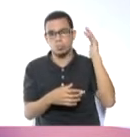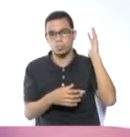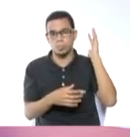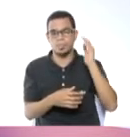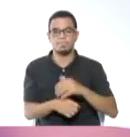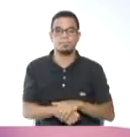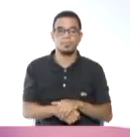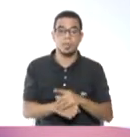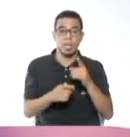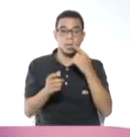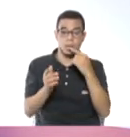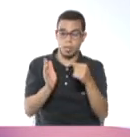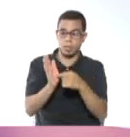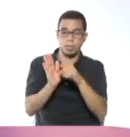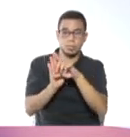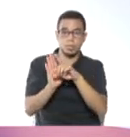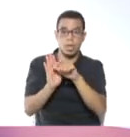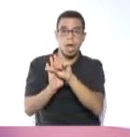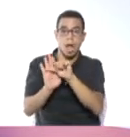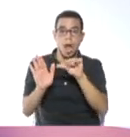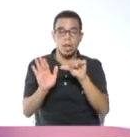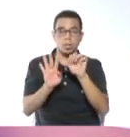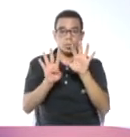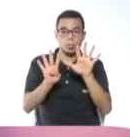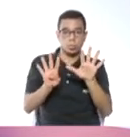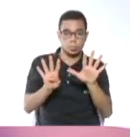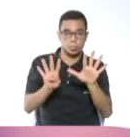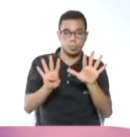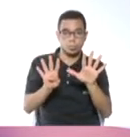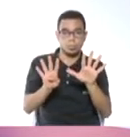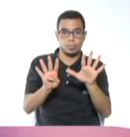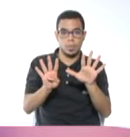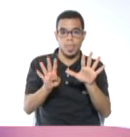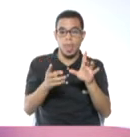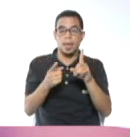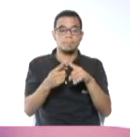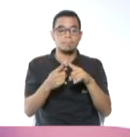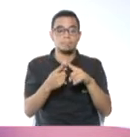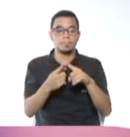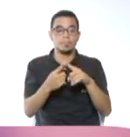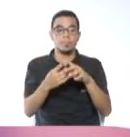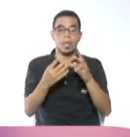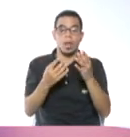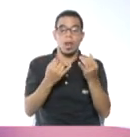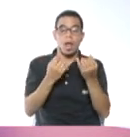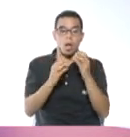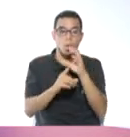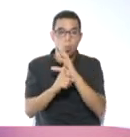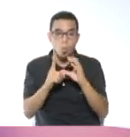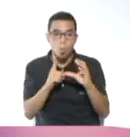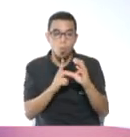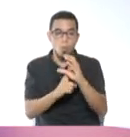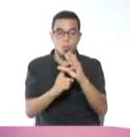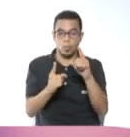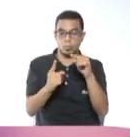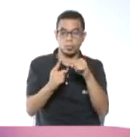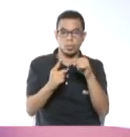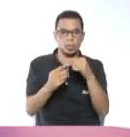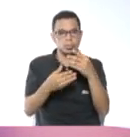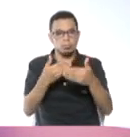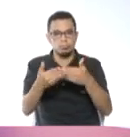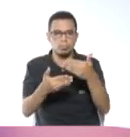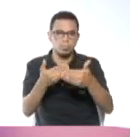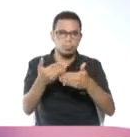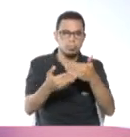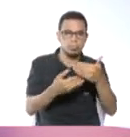la ley, en la Constitución, en el artículo 9, también el tema de la interculturalidad, que refiere claramente a todos los avances y